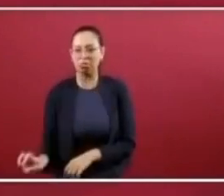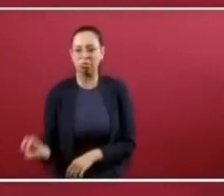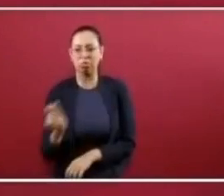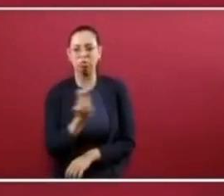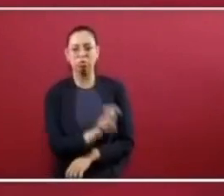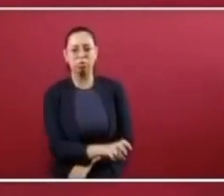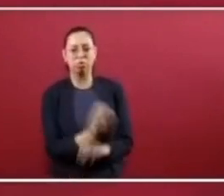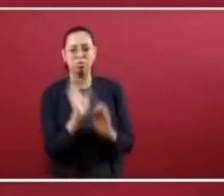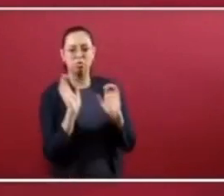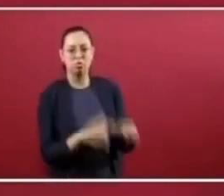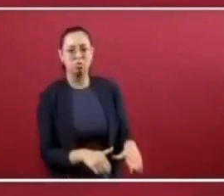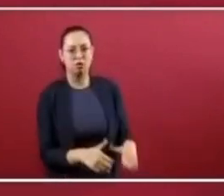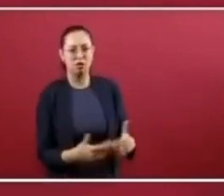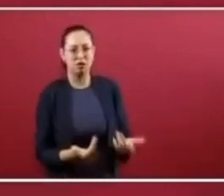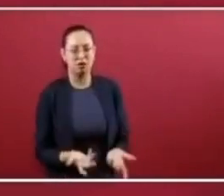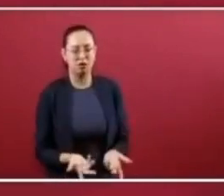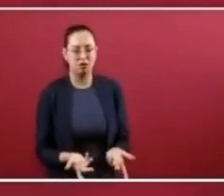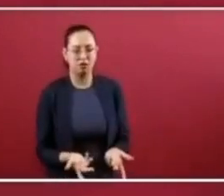Ahora va a haber